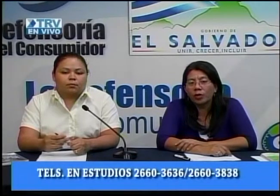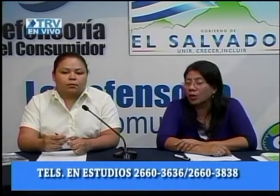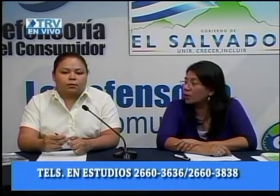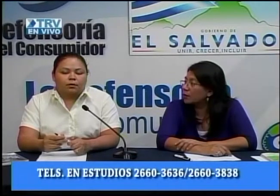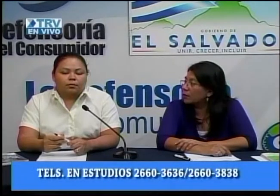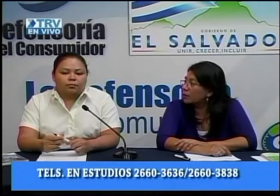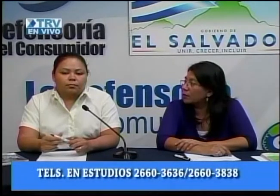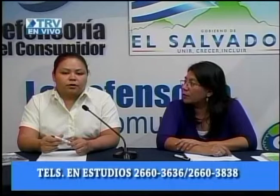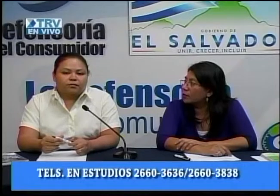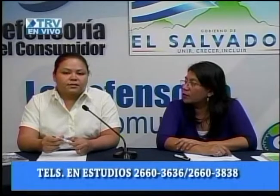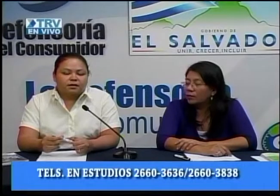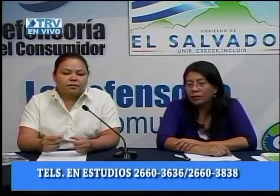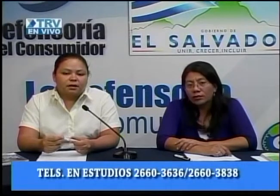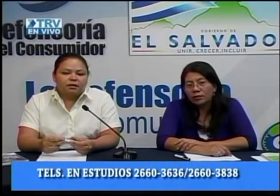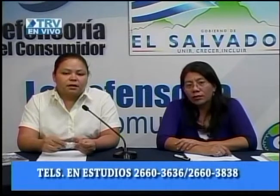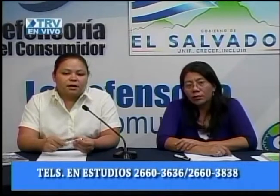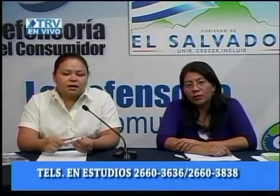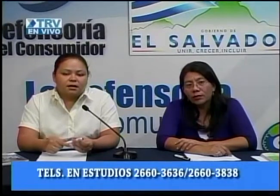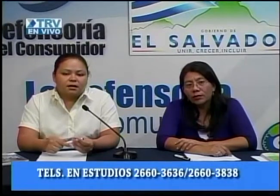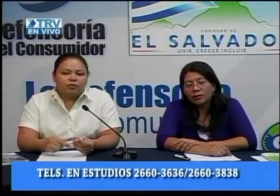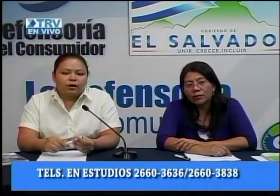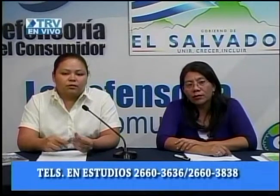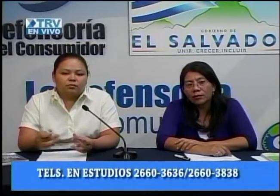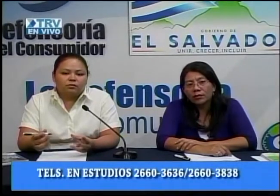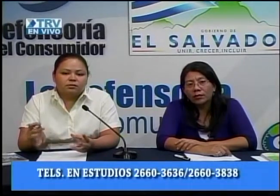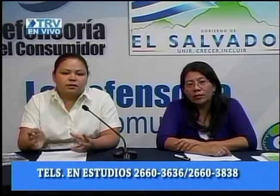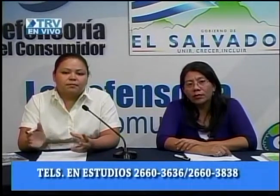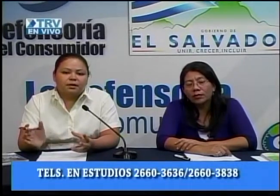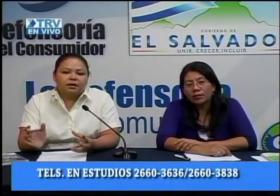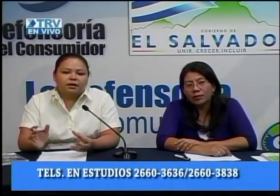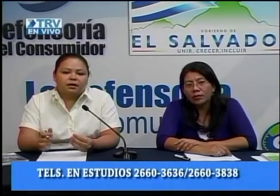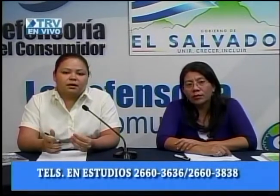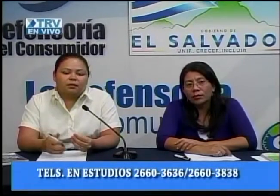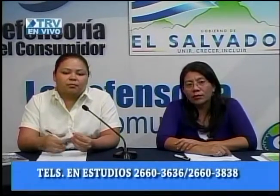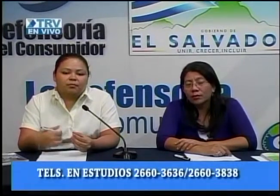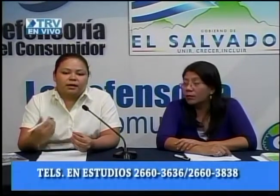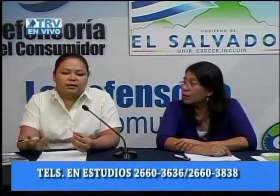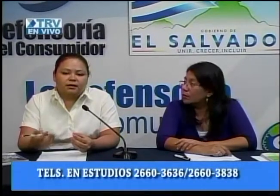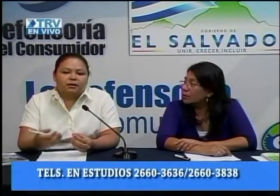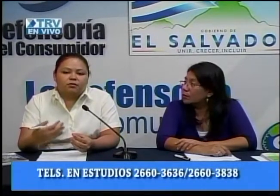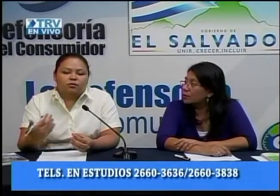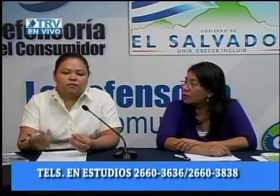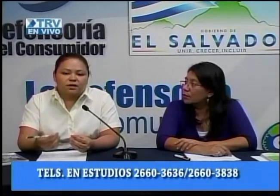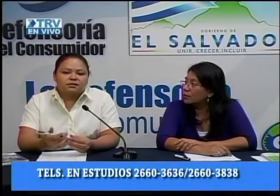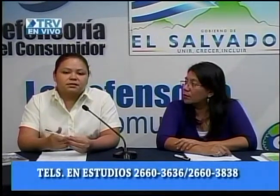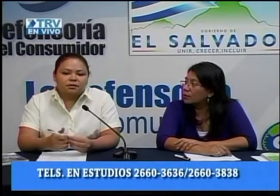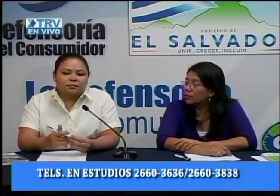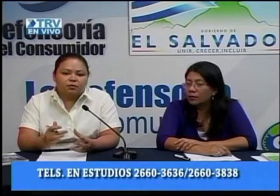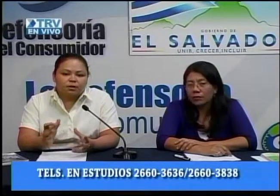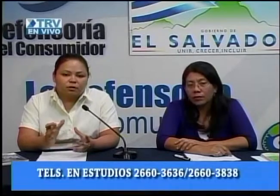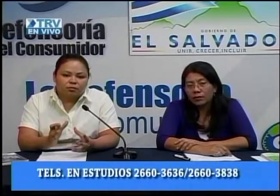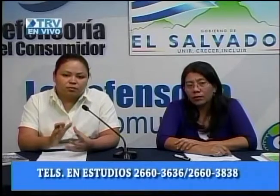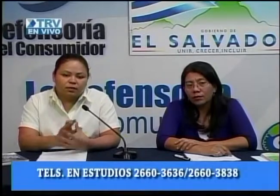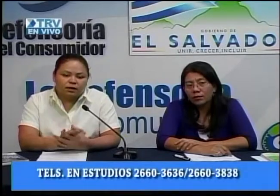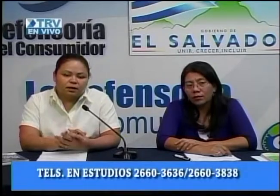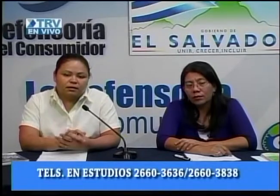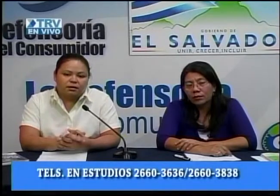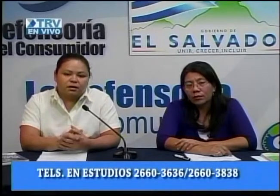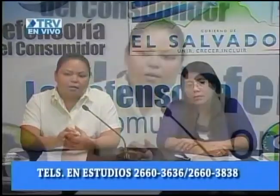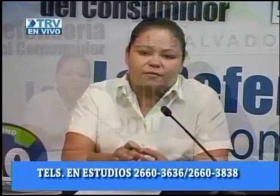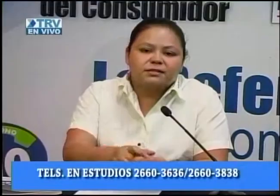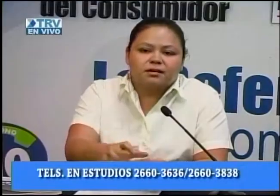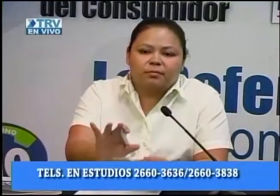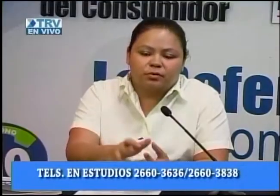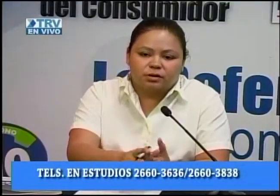los consumidores? Bueno, básicamente los artículos siempre que nos venden, que nos ofrecen, siempre cuentan con una